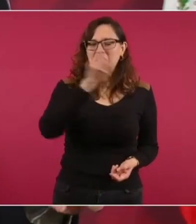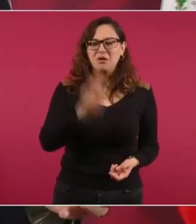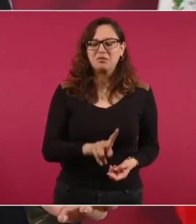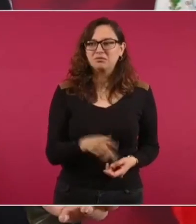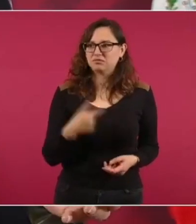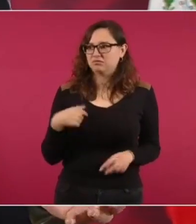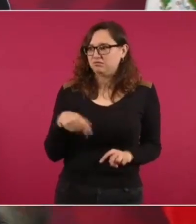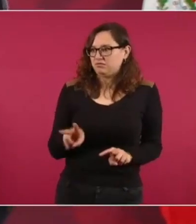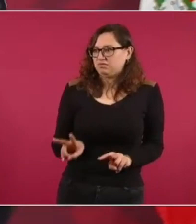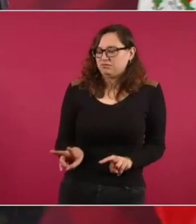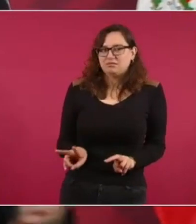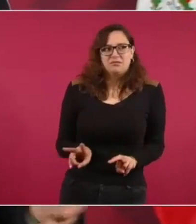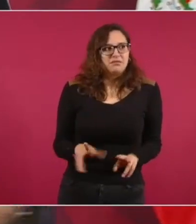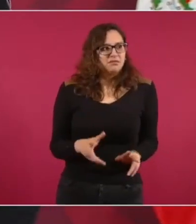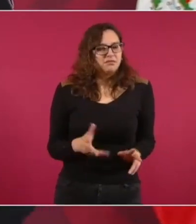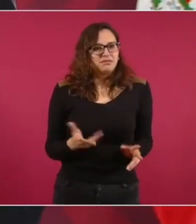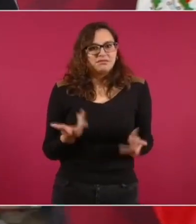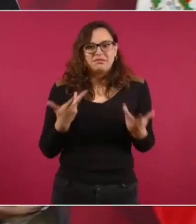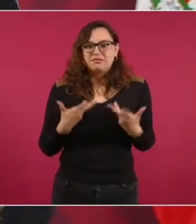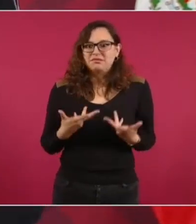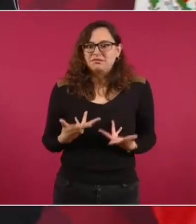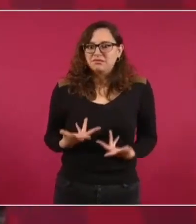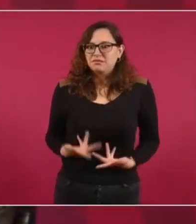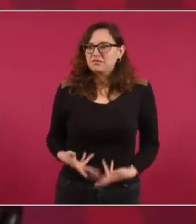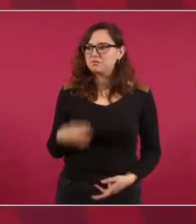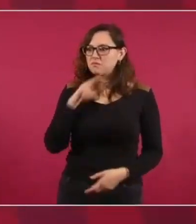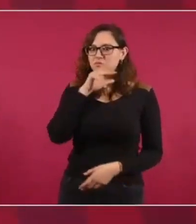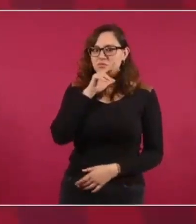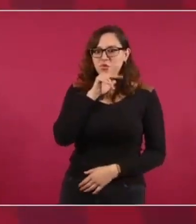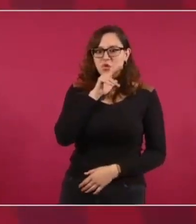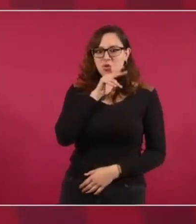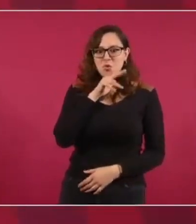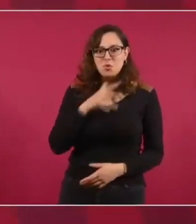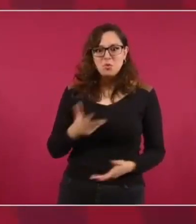preocupante. Bueno, hasta el presidente